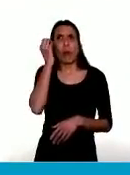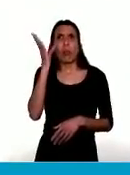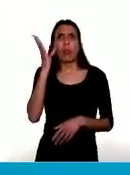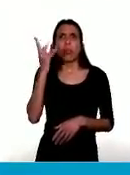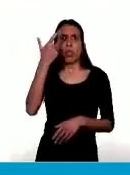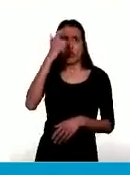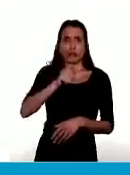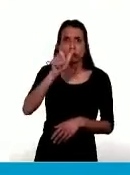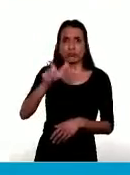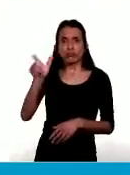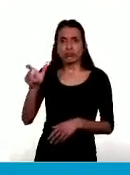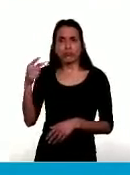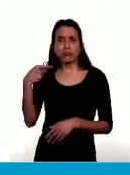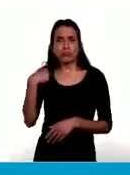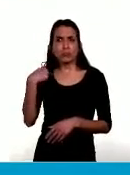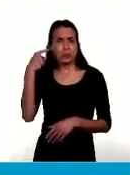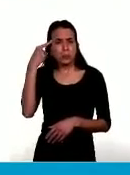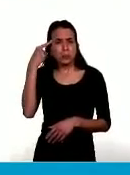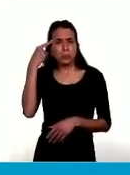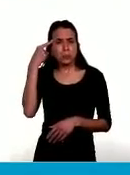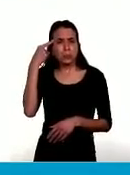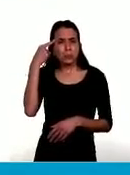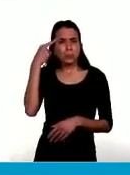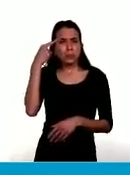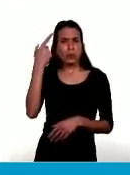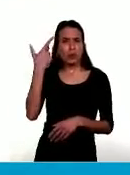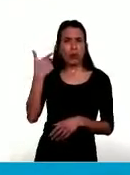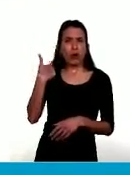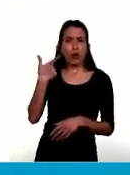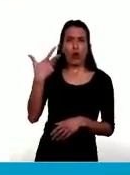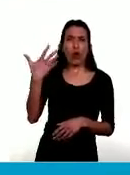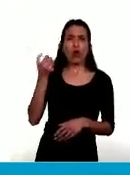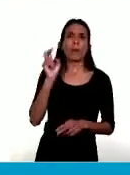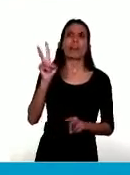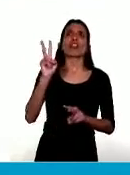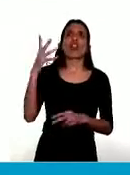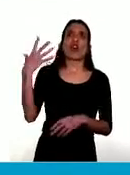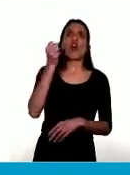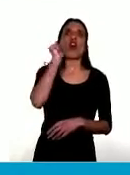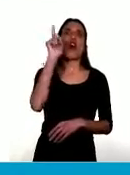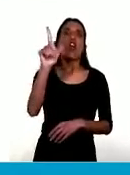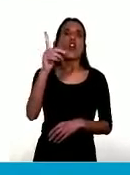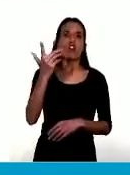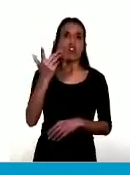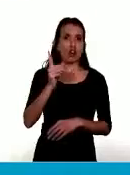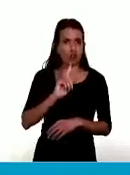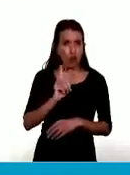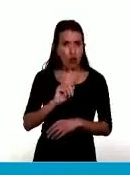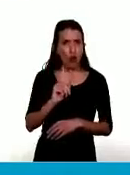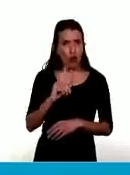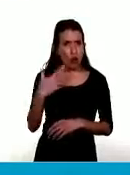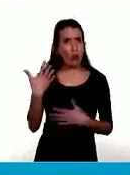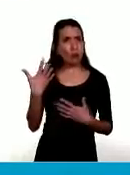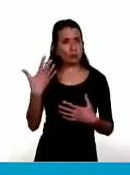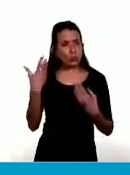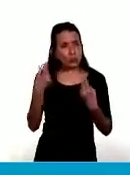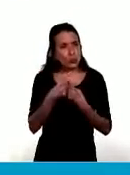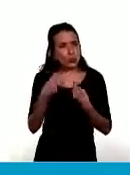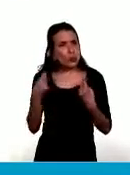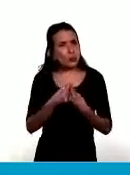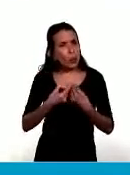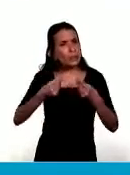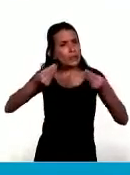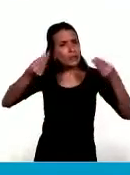porque eso nos impide tener una lectura correcta de la historia y muchas veces el no recordar y el no